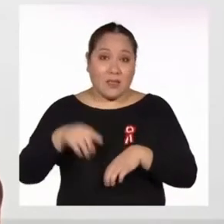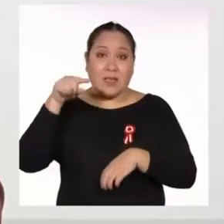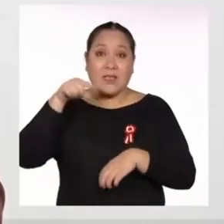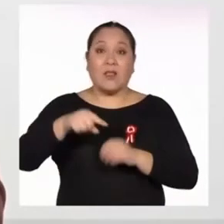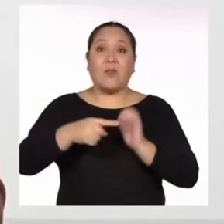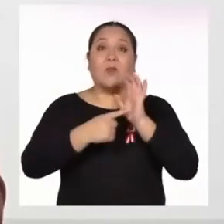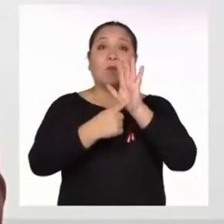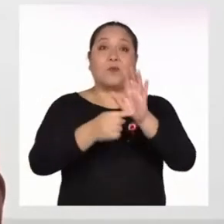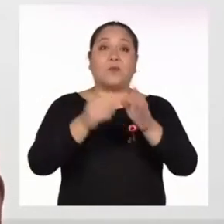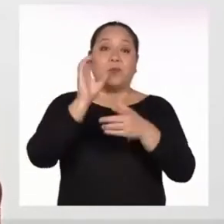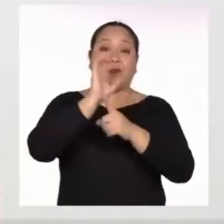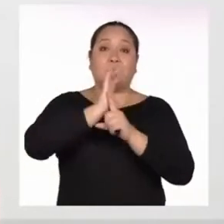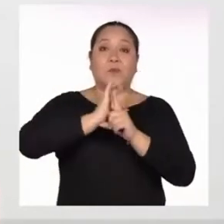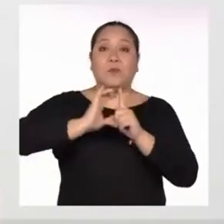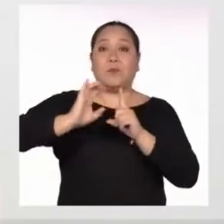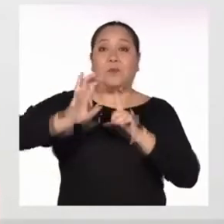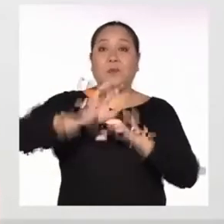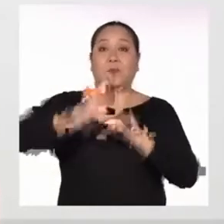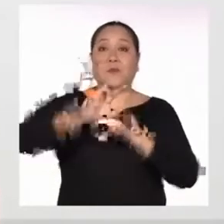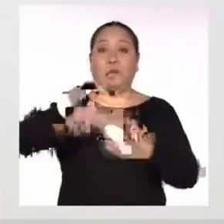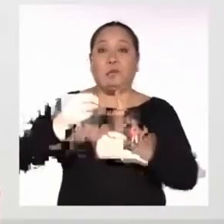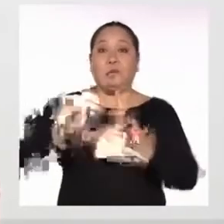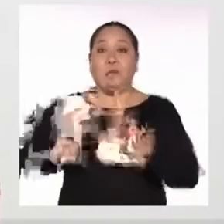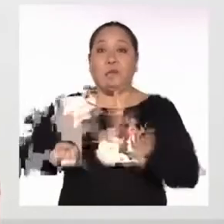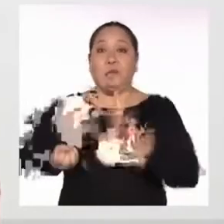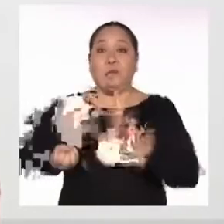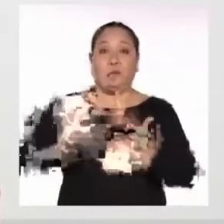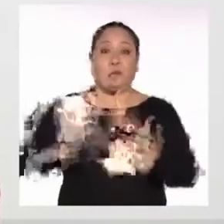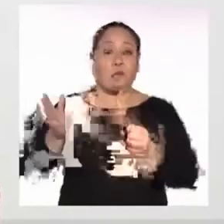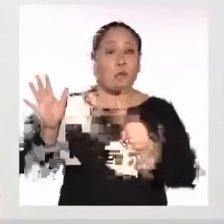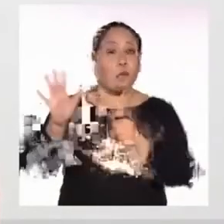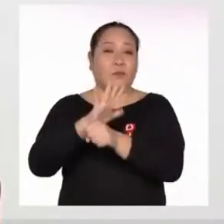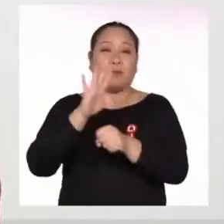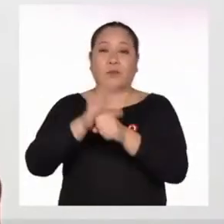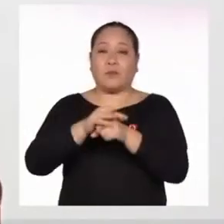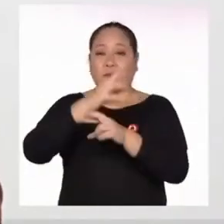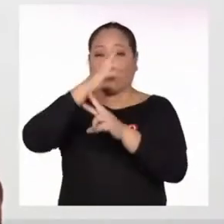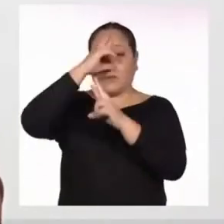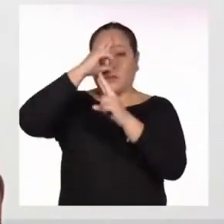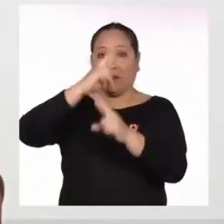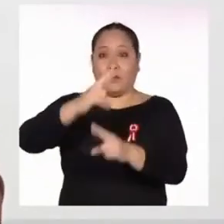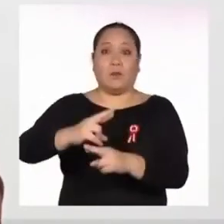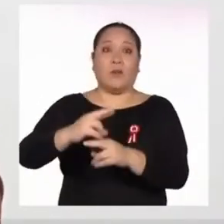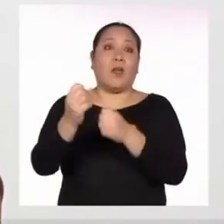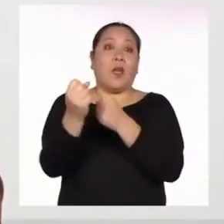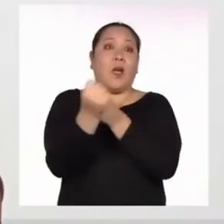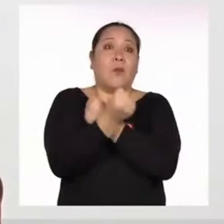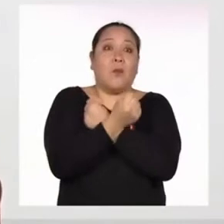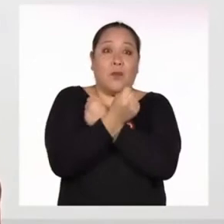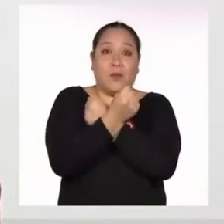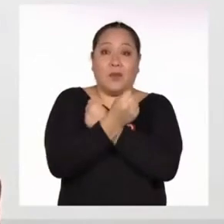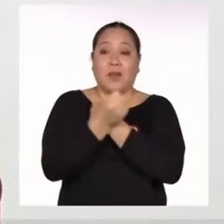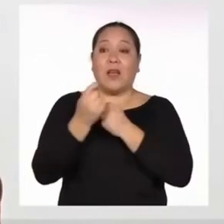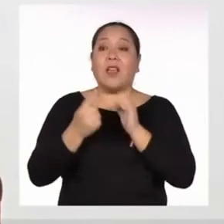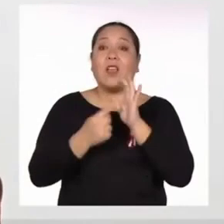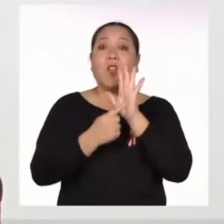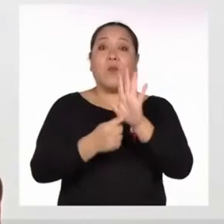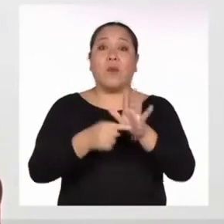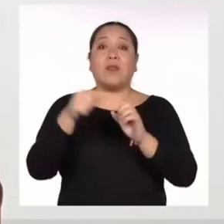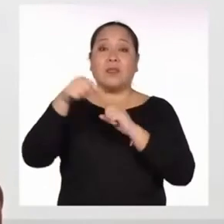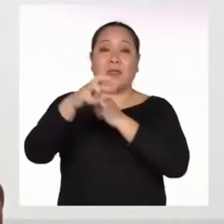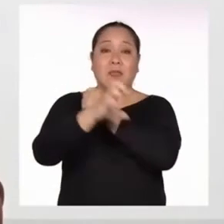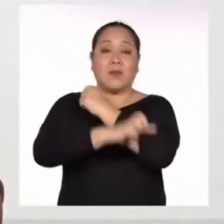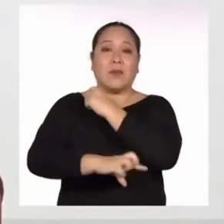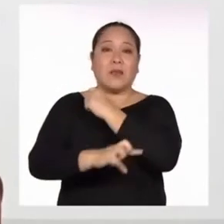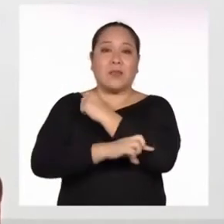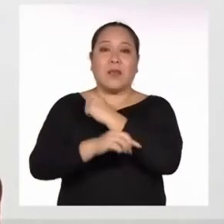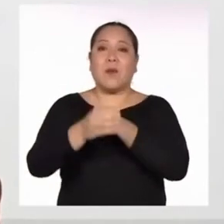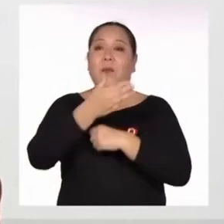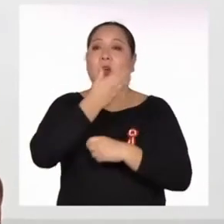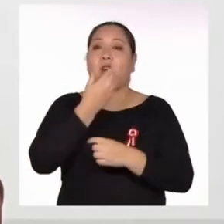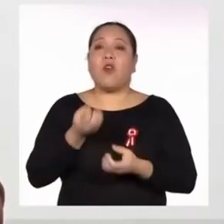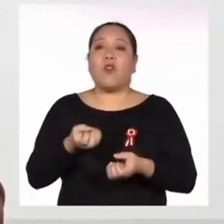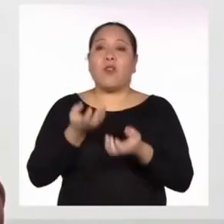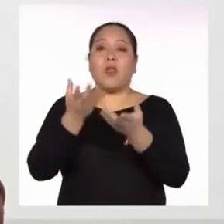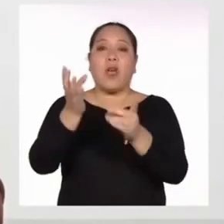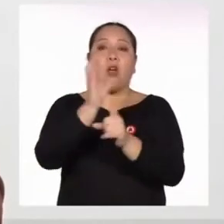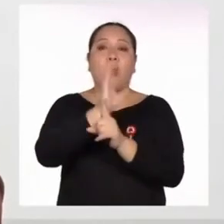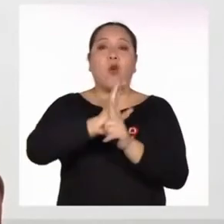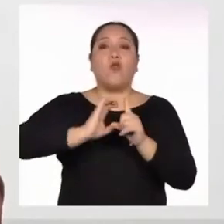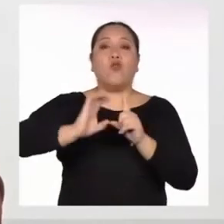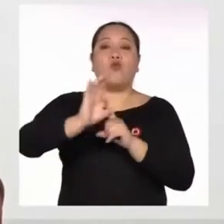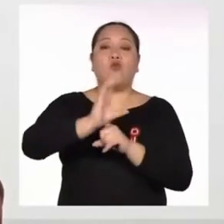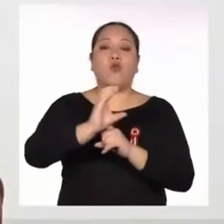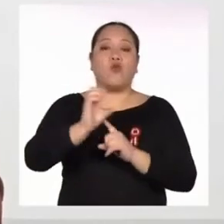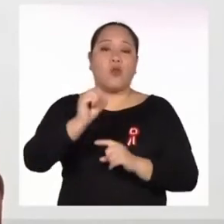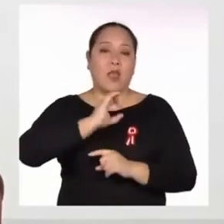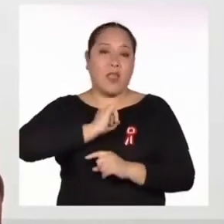cargadas por un respeto a todo lo que no somos como país vamos a forjar una cultura de